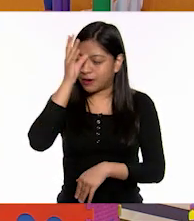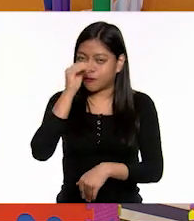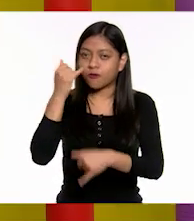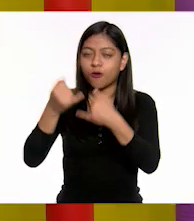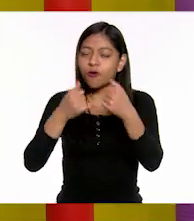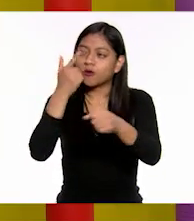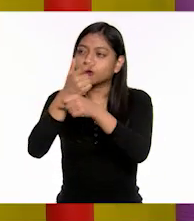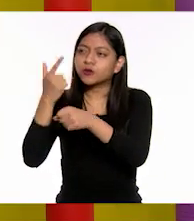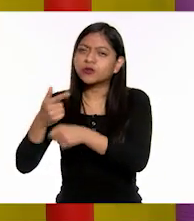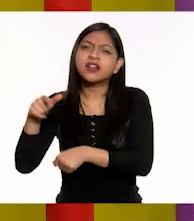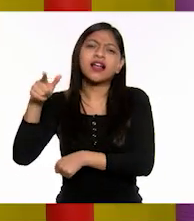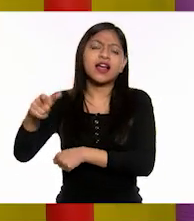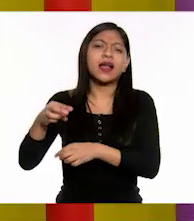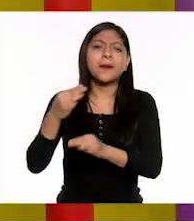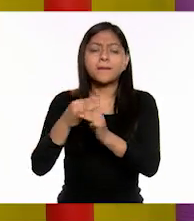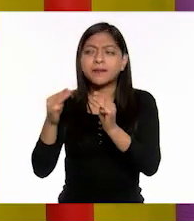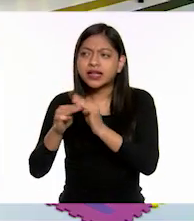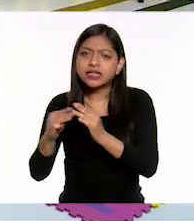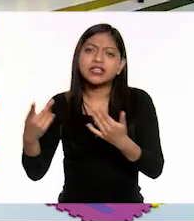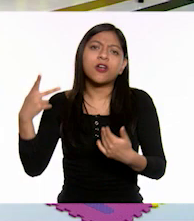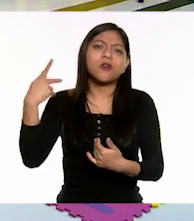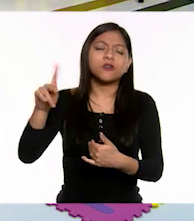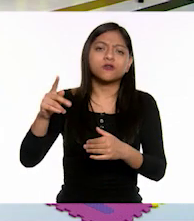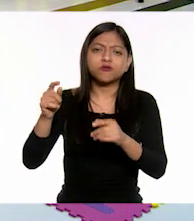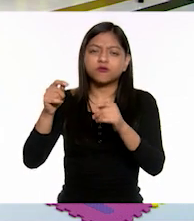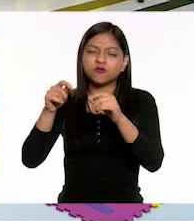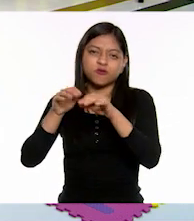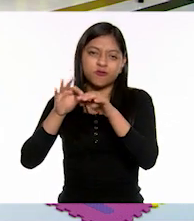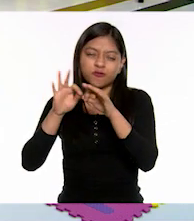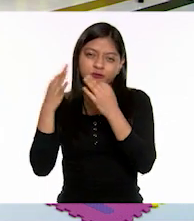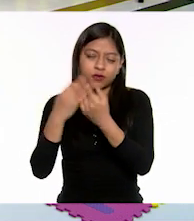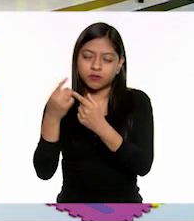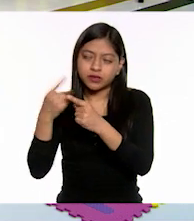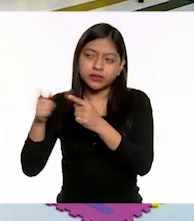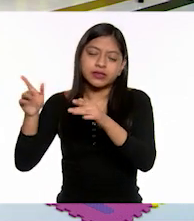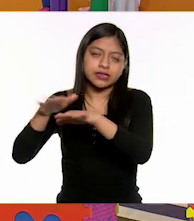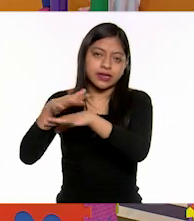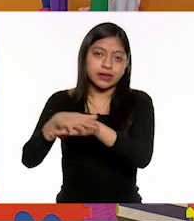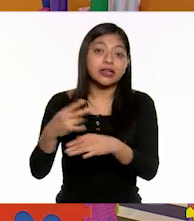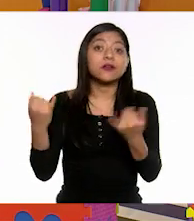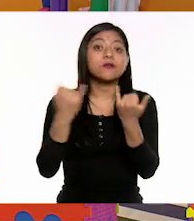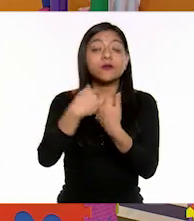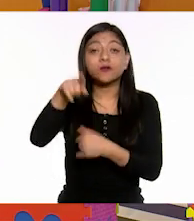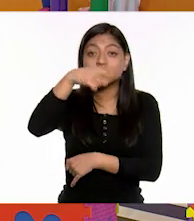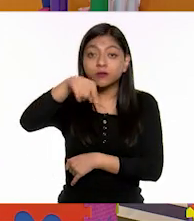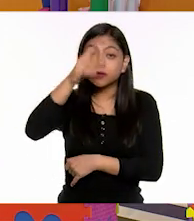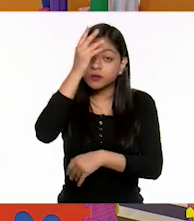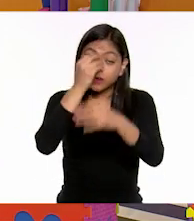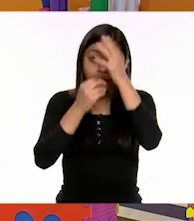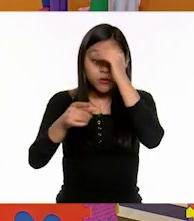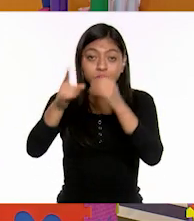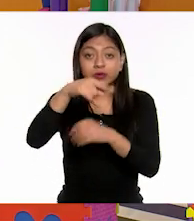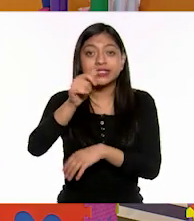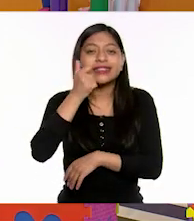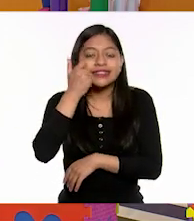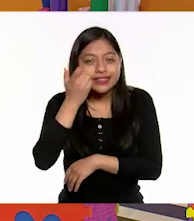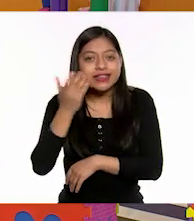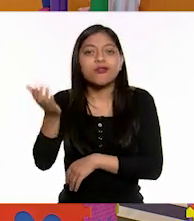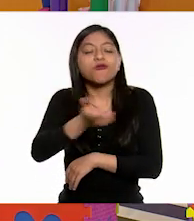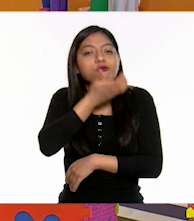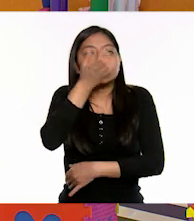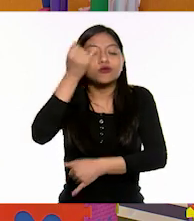materiales su diseño conocimos también que para poder seguir preservando